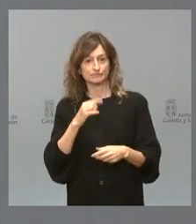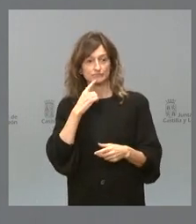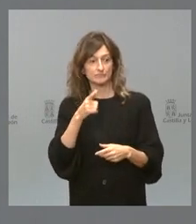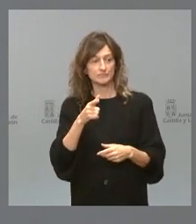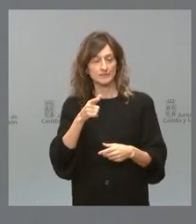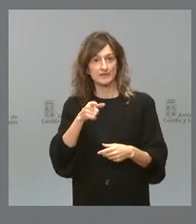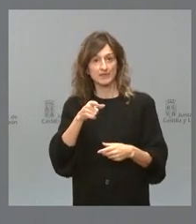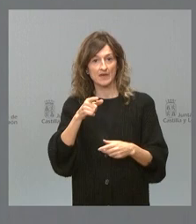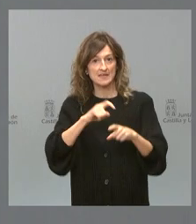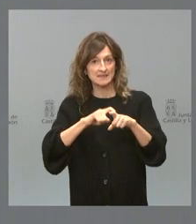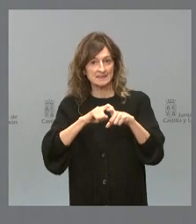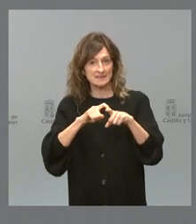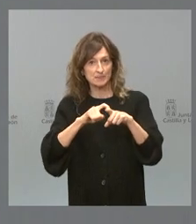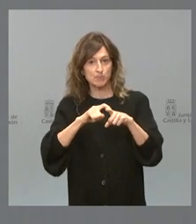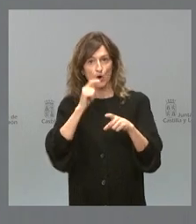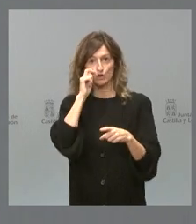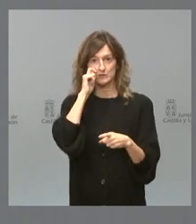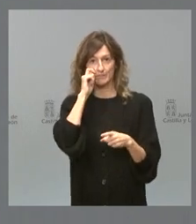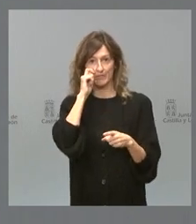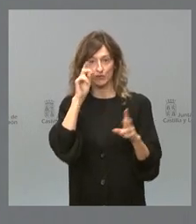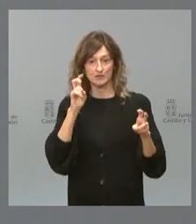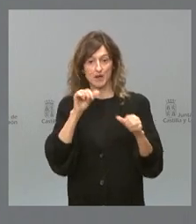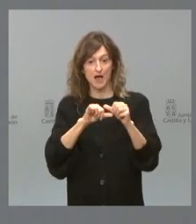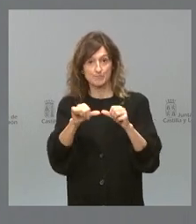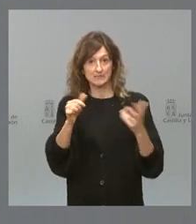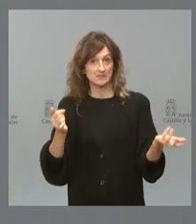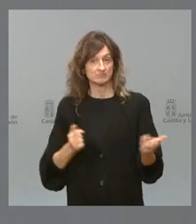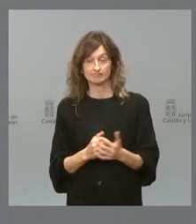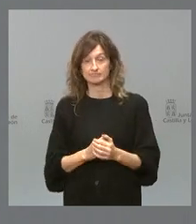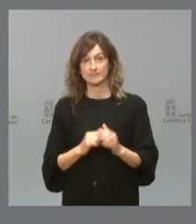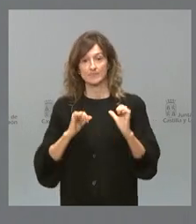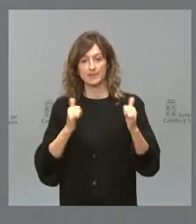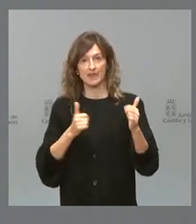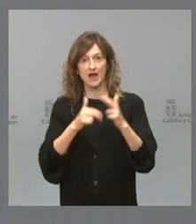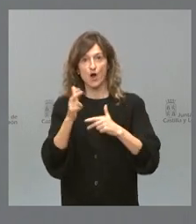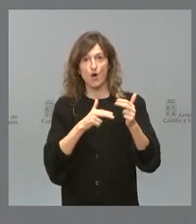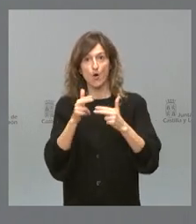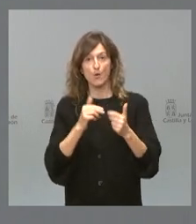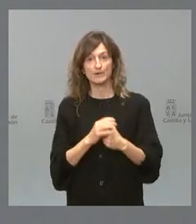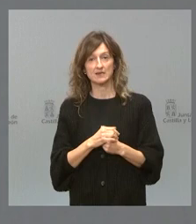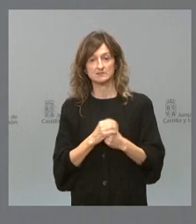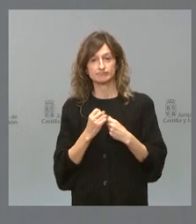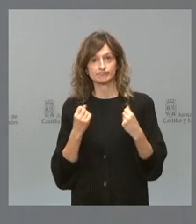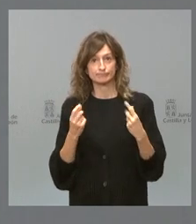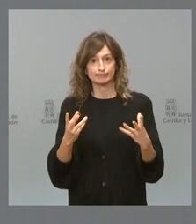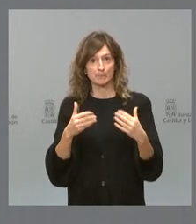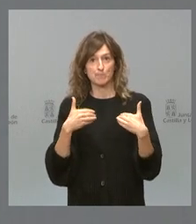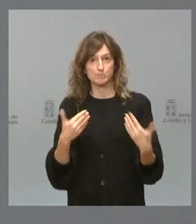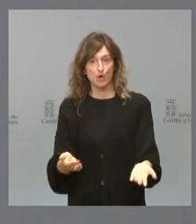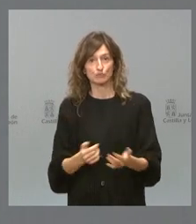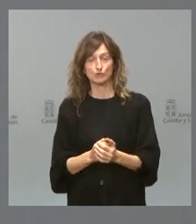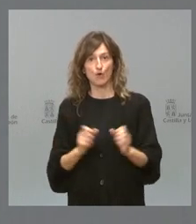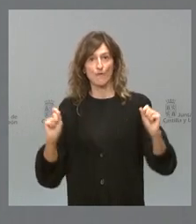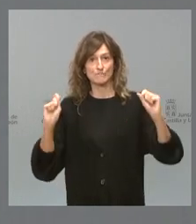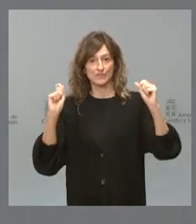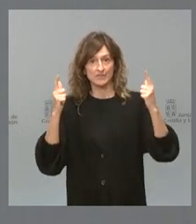táctil establezca algún tipo de observación respecto del mismo a partir de ahí pues comenzarán las obras que se agilicen lo máximo posible que entren